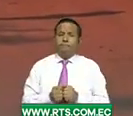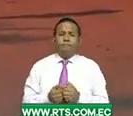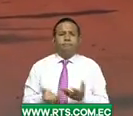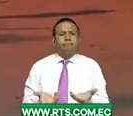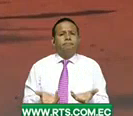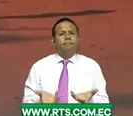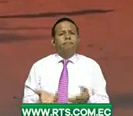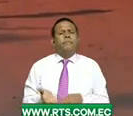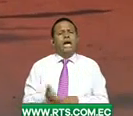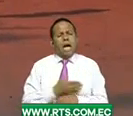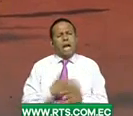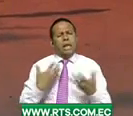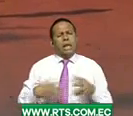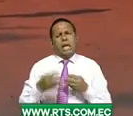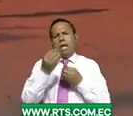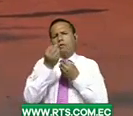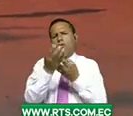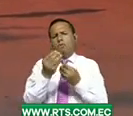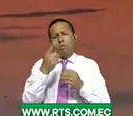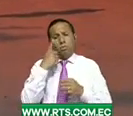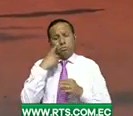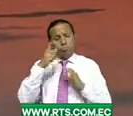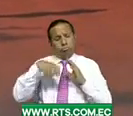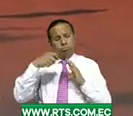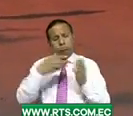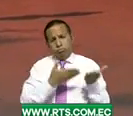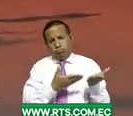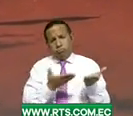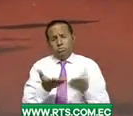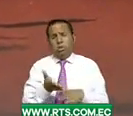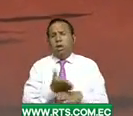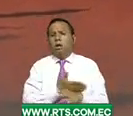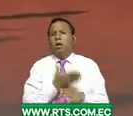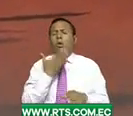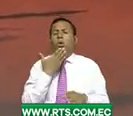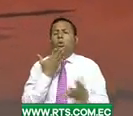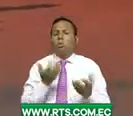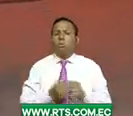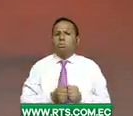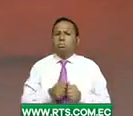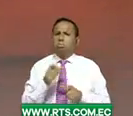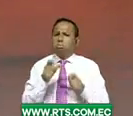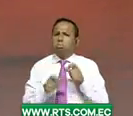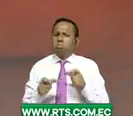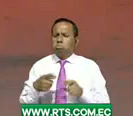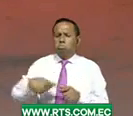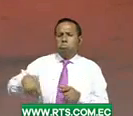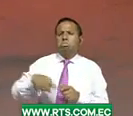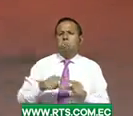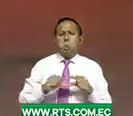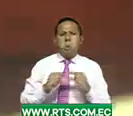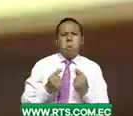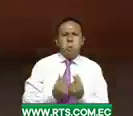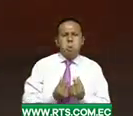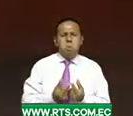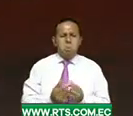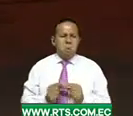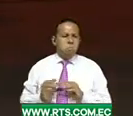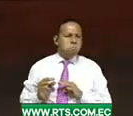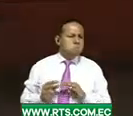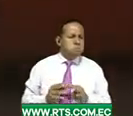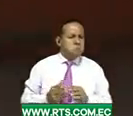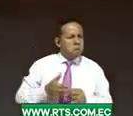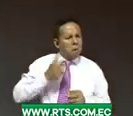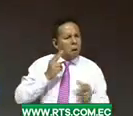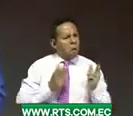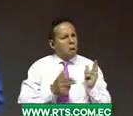en varias notas periodísticas en los últimos días, cuando aparecen personas en grupo armadas y comienzan a dispararle